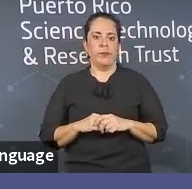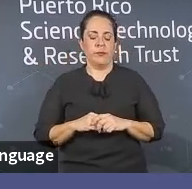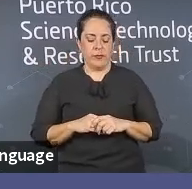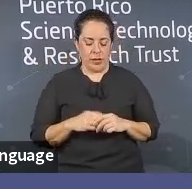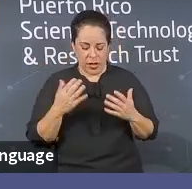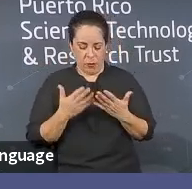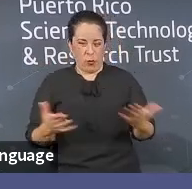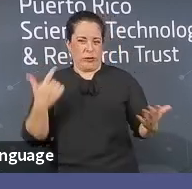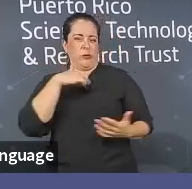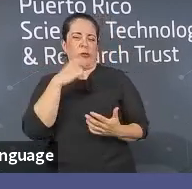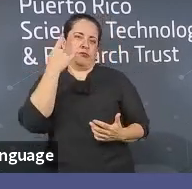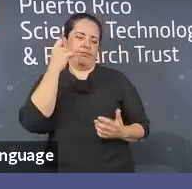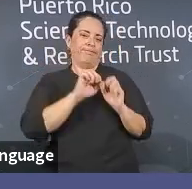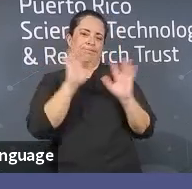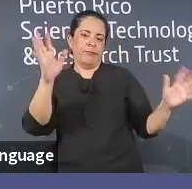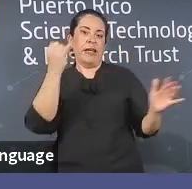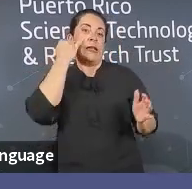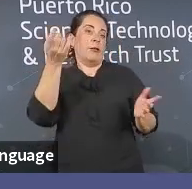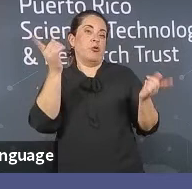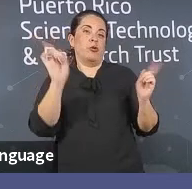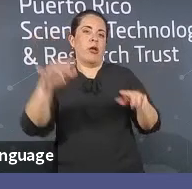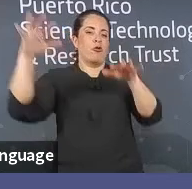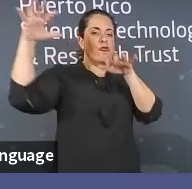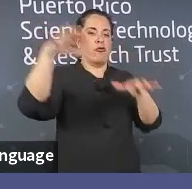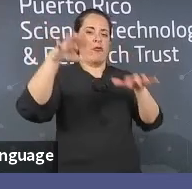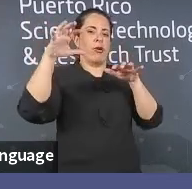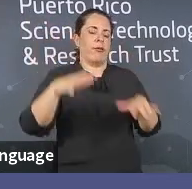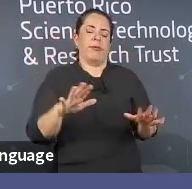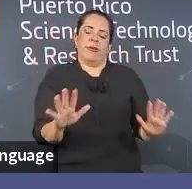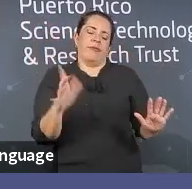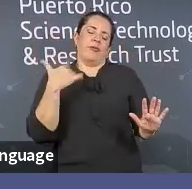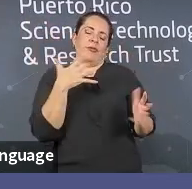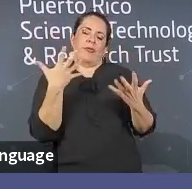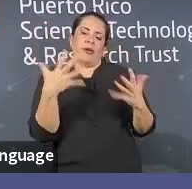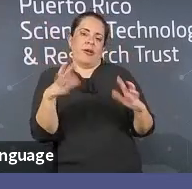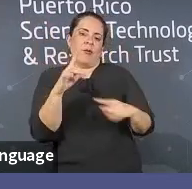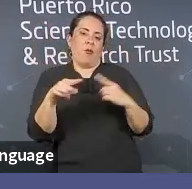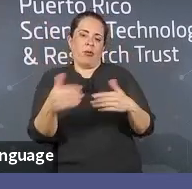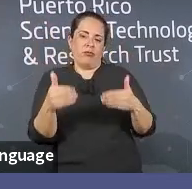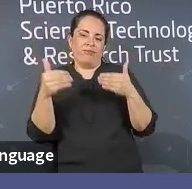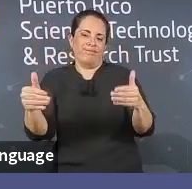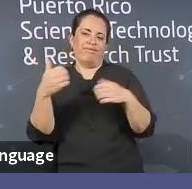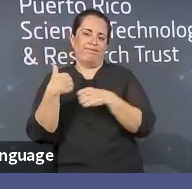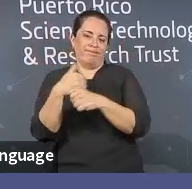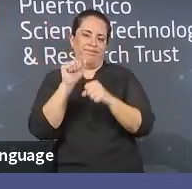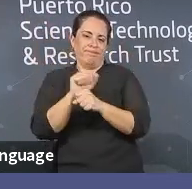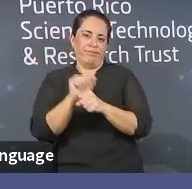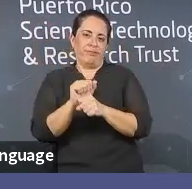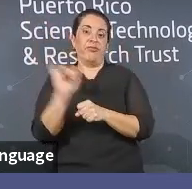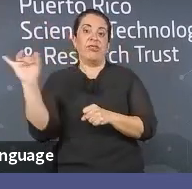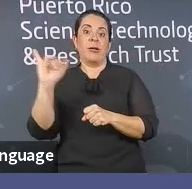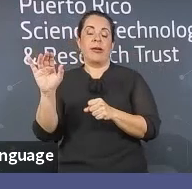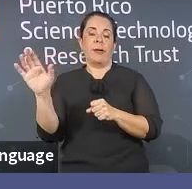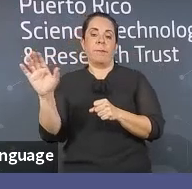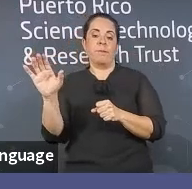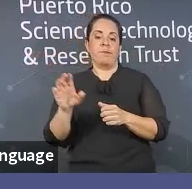común, como si hay una lluvia, no queremos que esté lloviendo cuando se haga una aplicación. Y una inversión térmica